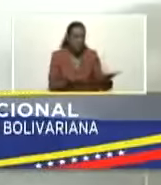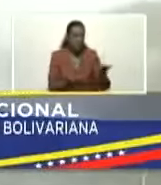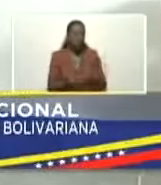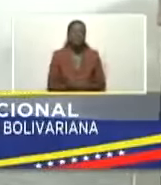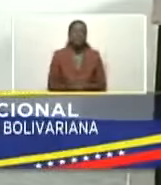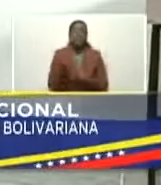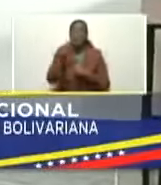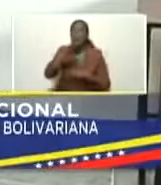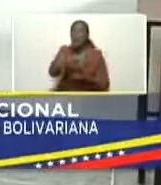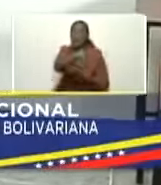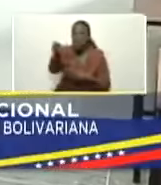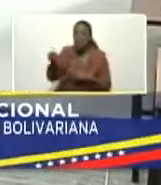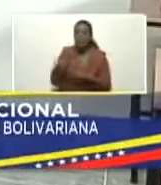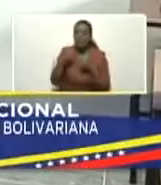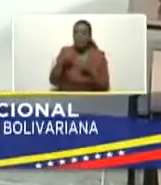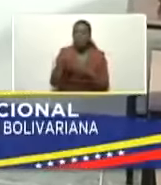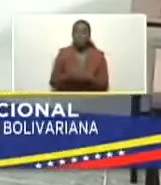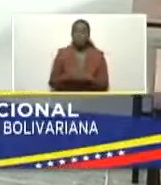¿Cómo están ustedes?